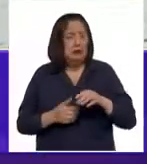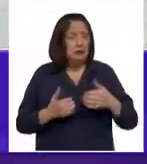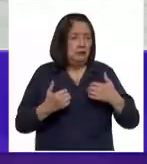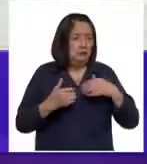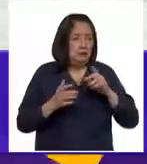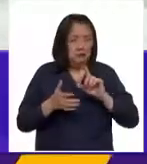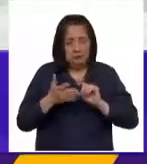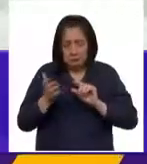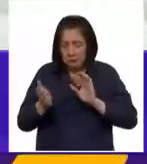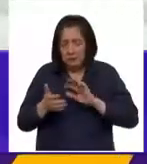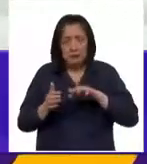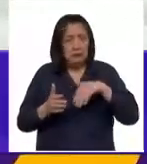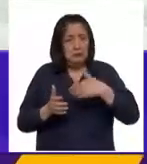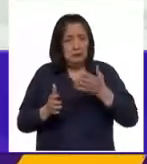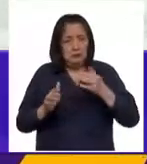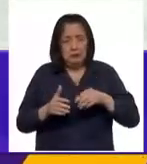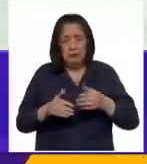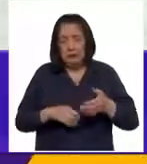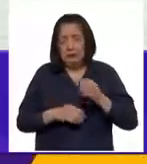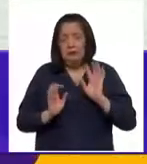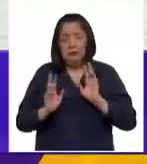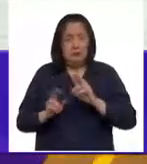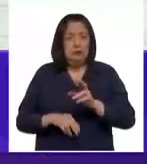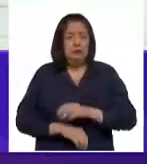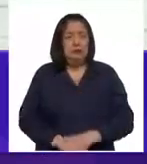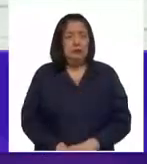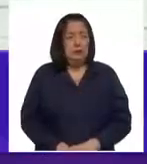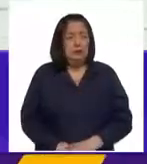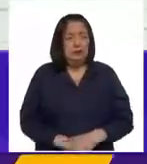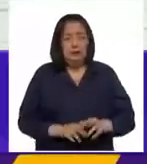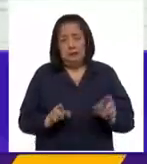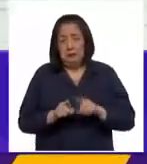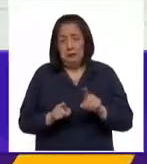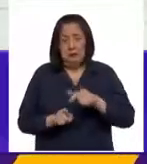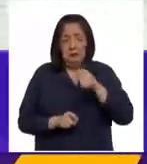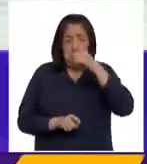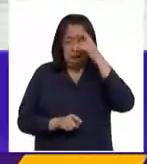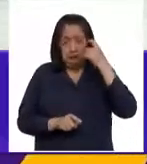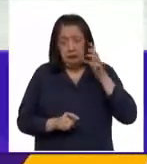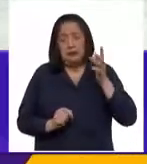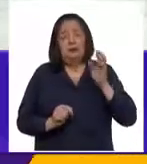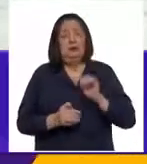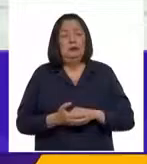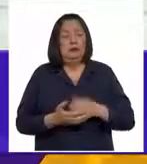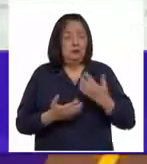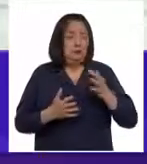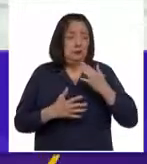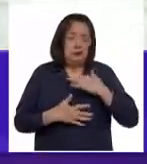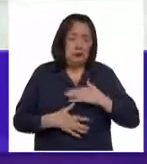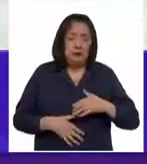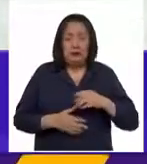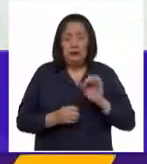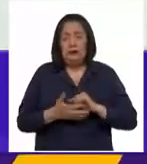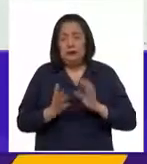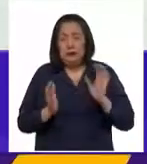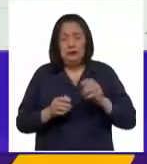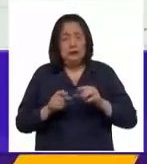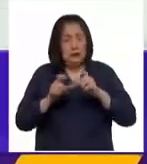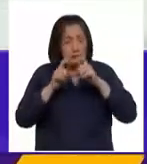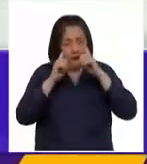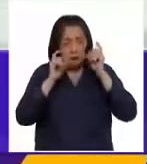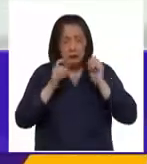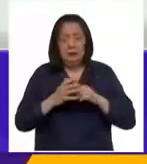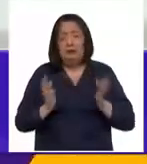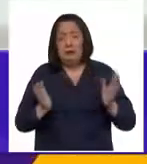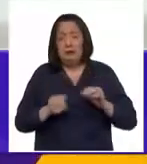fallecidas dentro de la orilla, felizmente. También otro verano en que ya estamos más relajados con el tema de las mascarillas, el